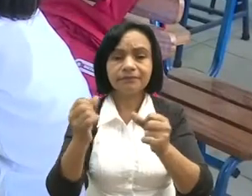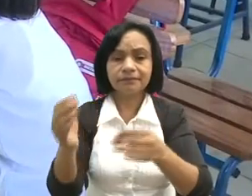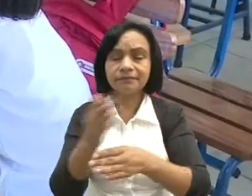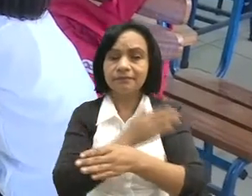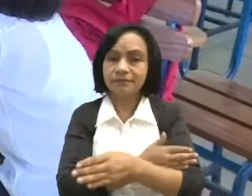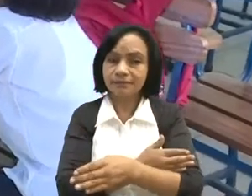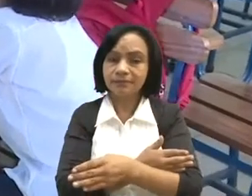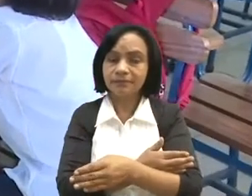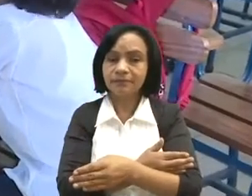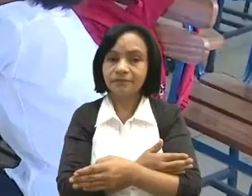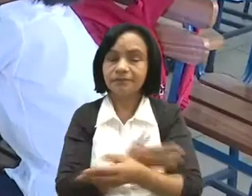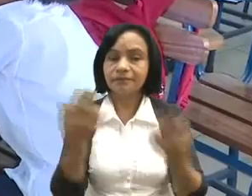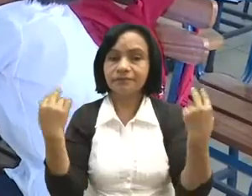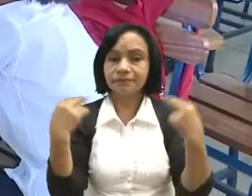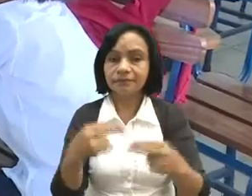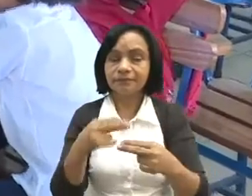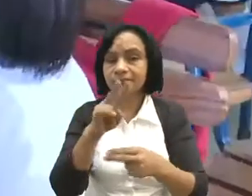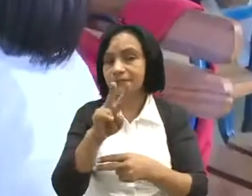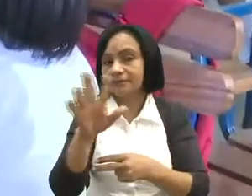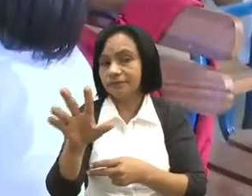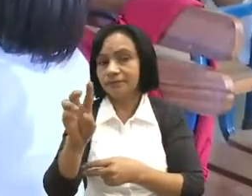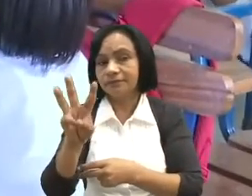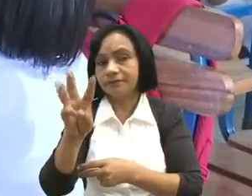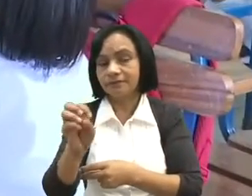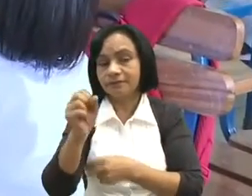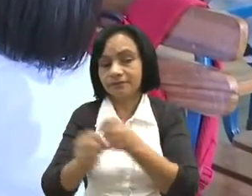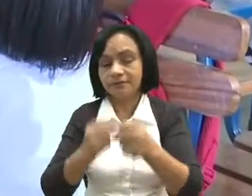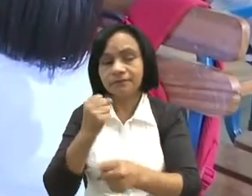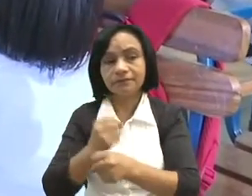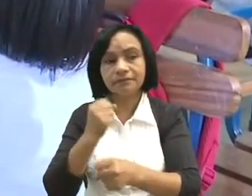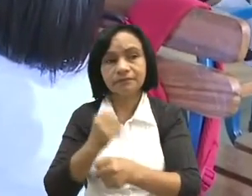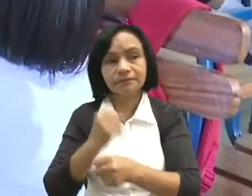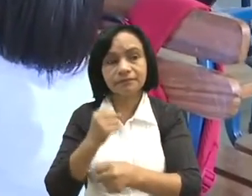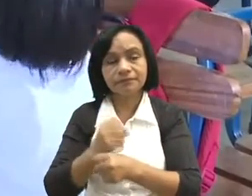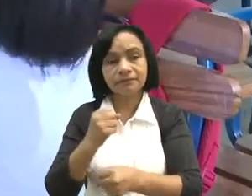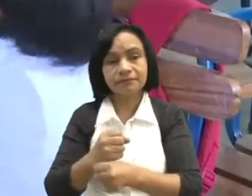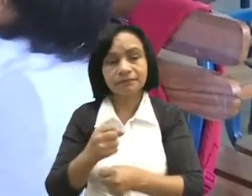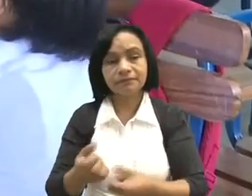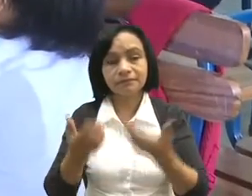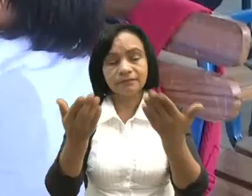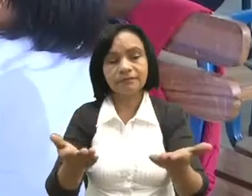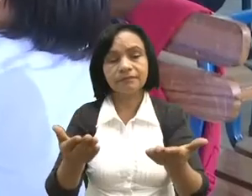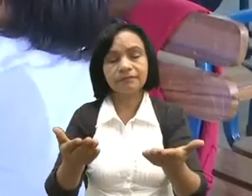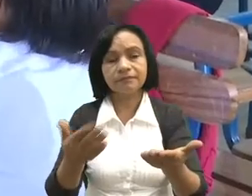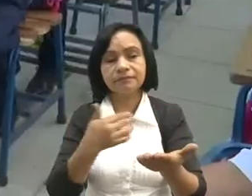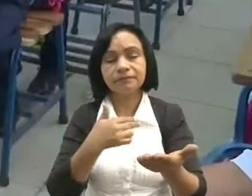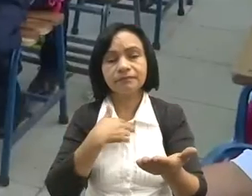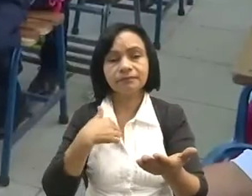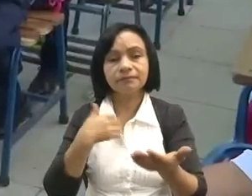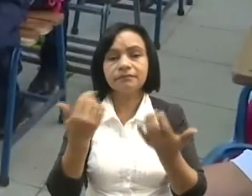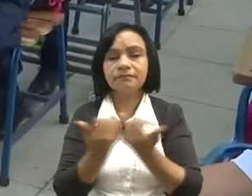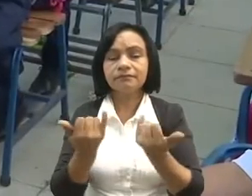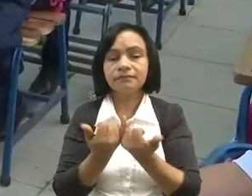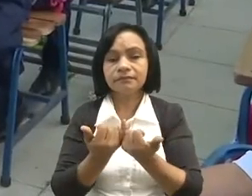se le, con maestros que tenían 25, 30 años de servicio, se les otorgó en aquella época lo que se